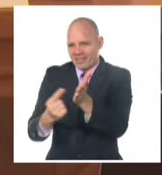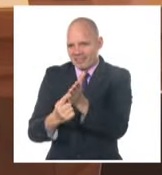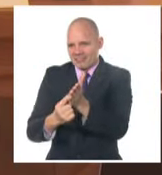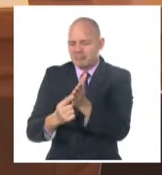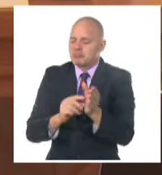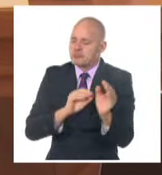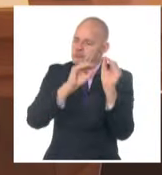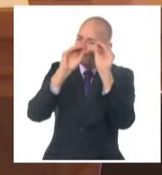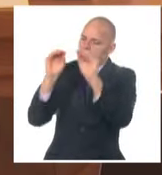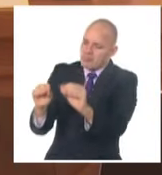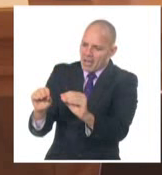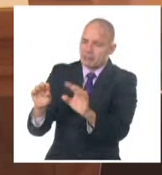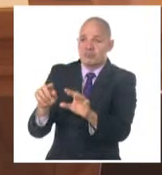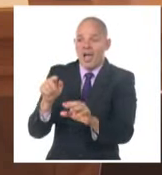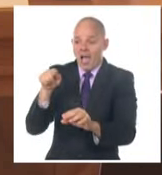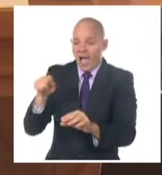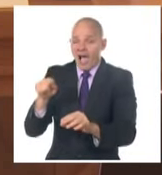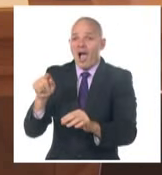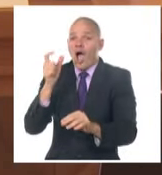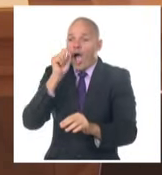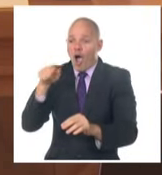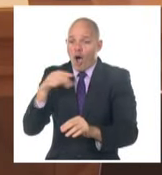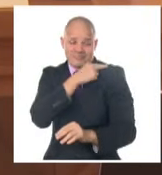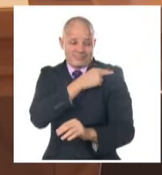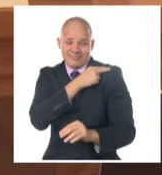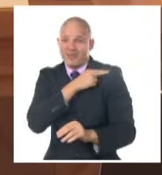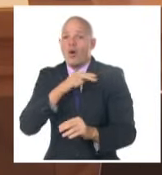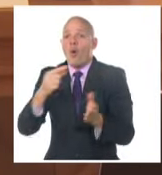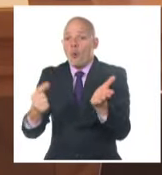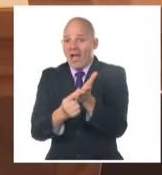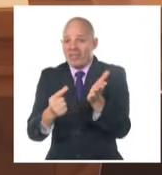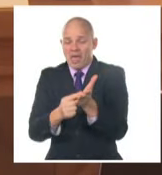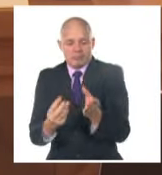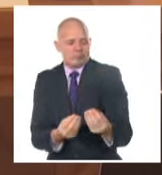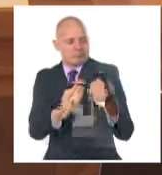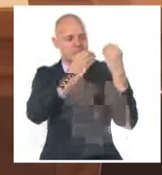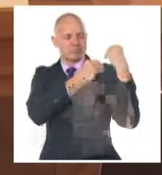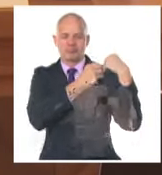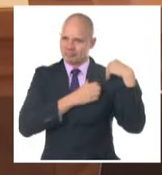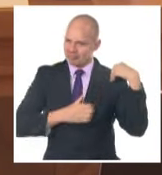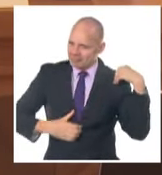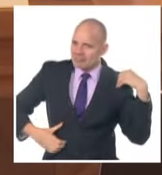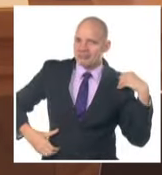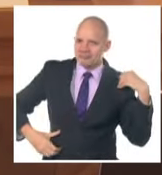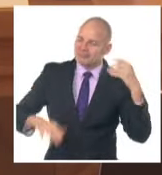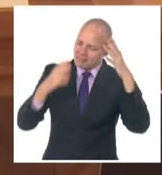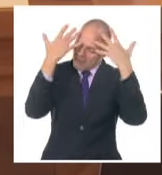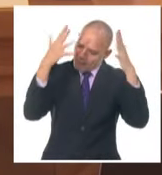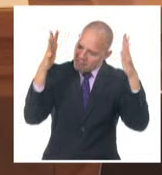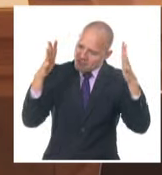2024-2026, para lo que podrá contar siempre con el pleno apoyo de Cuba.